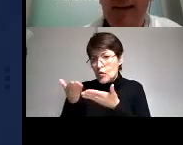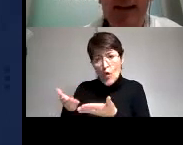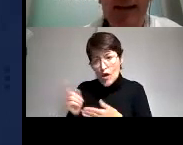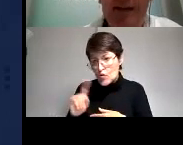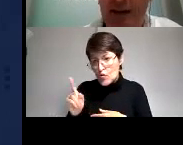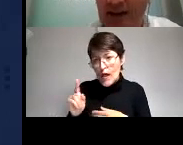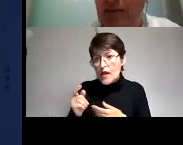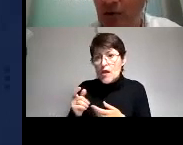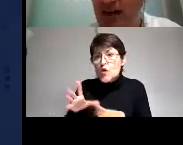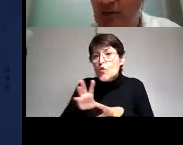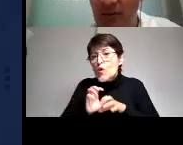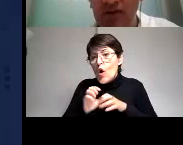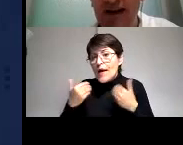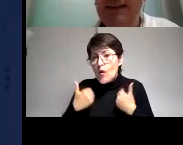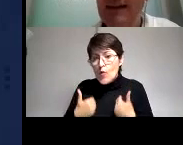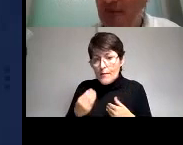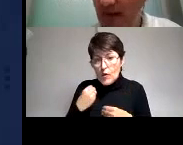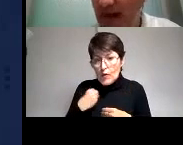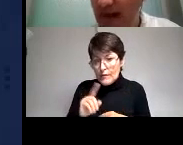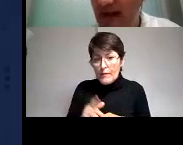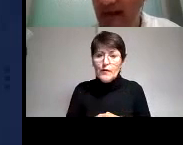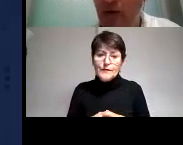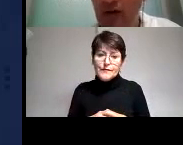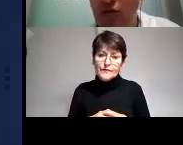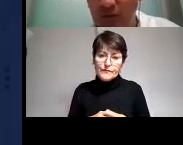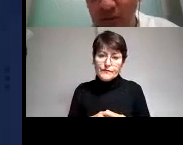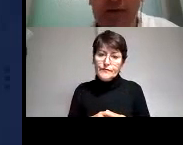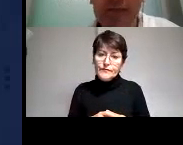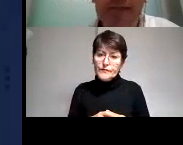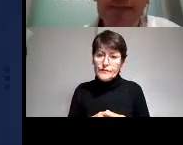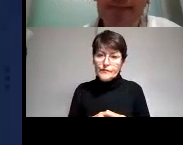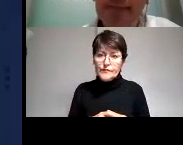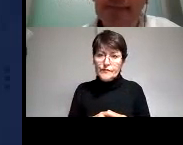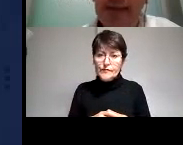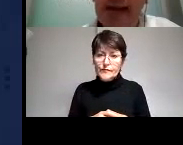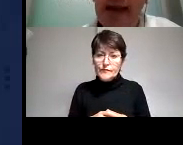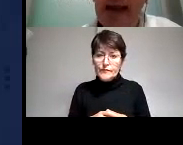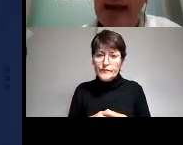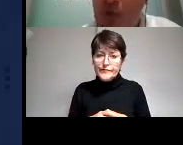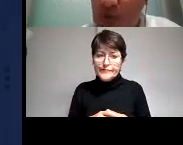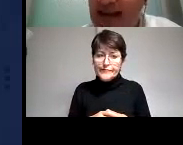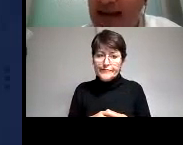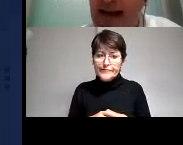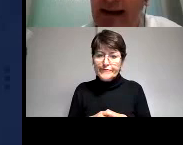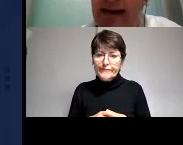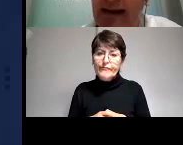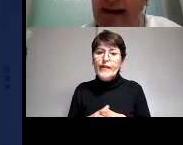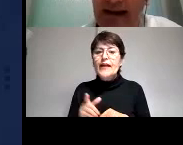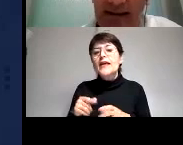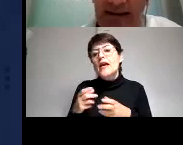a ser capaces de producir las mismas prostaglandinas ni adecuar su función. Y aumentan